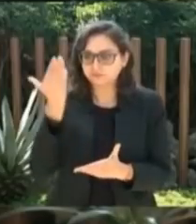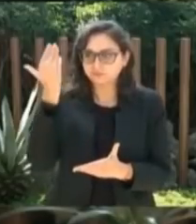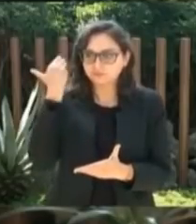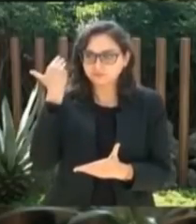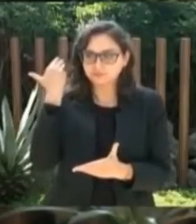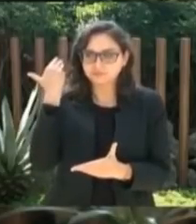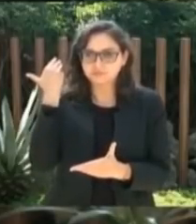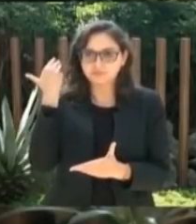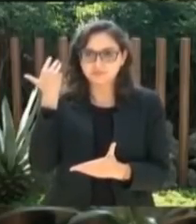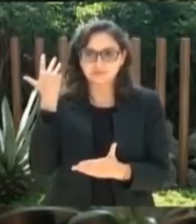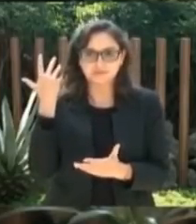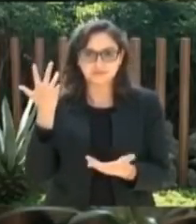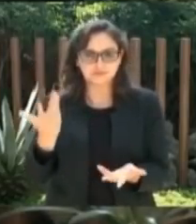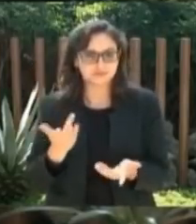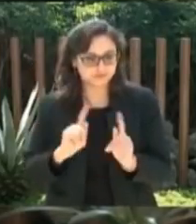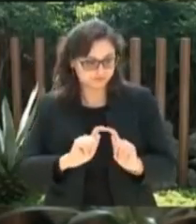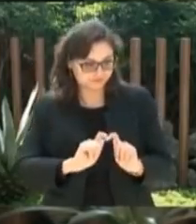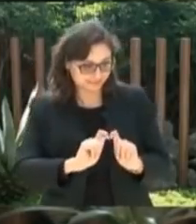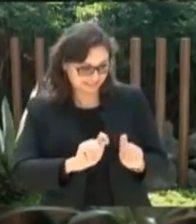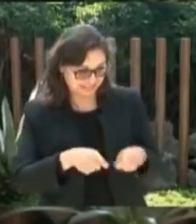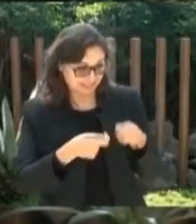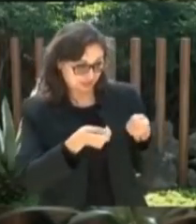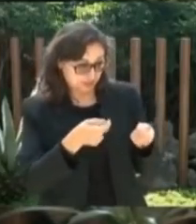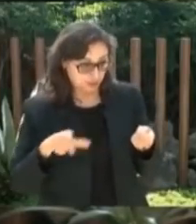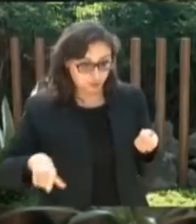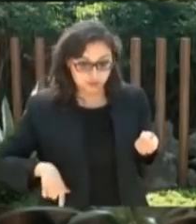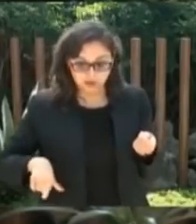antes casi nadie decía que no